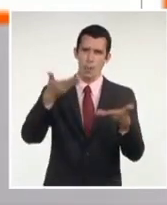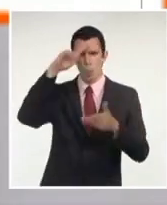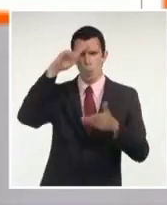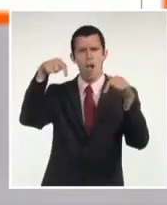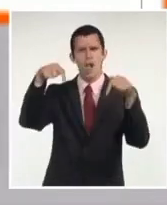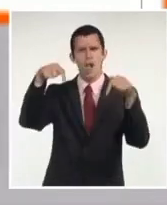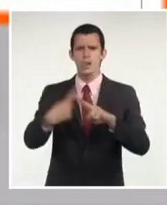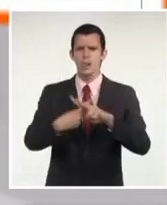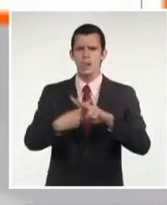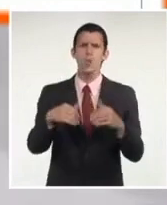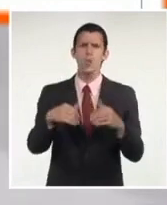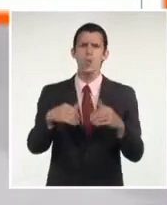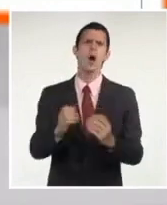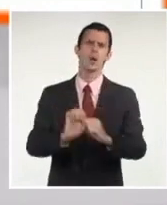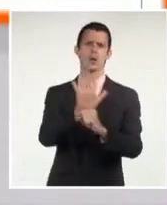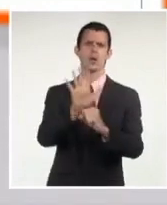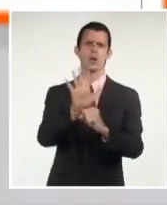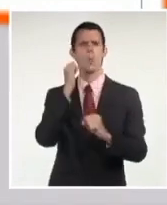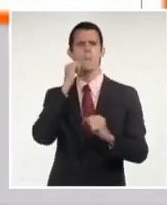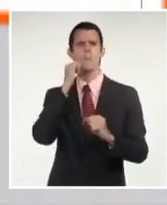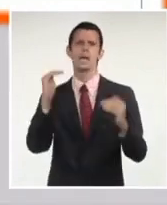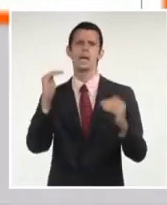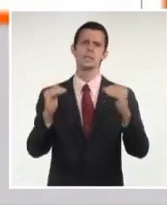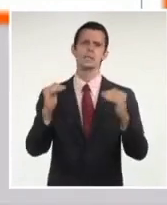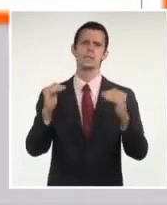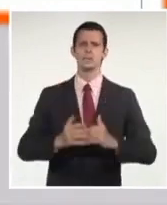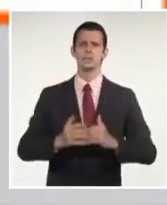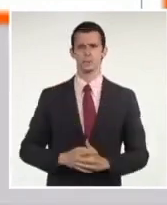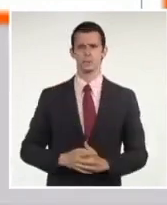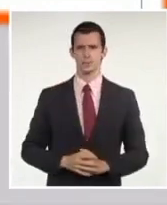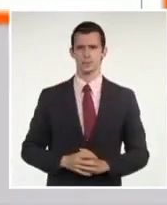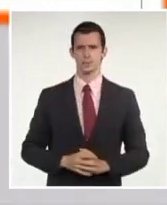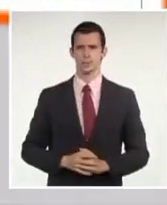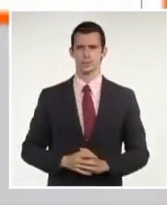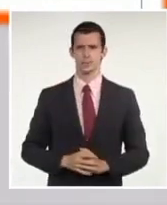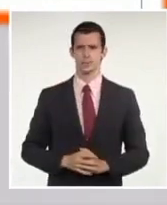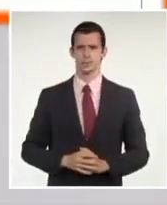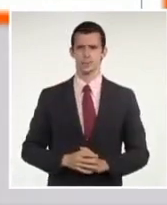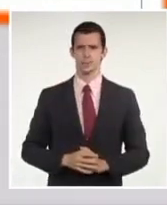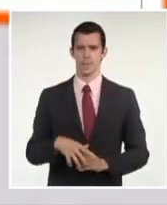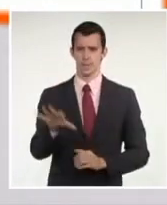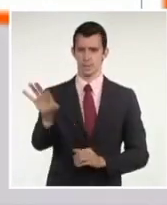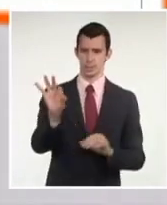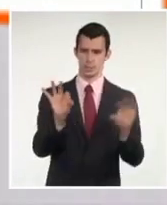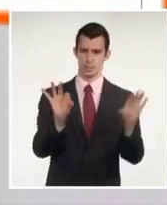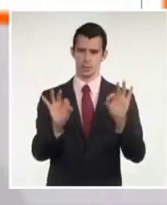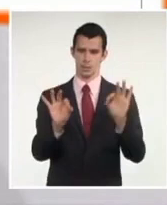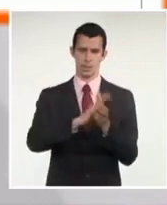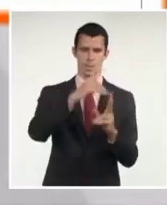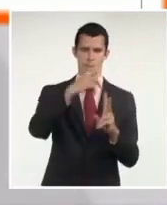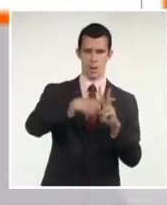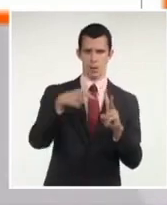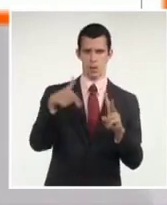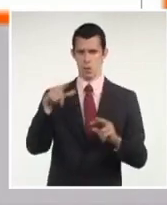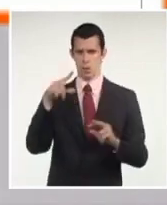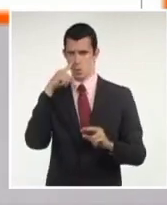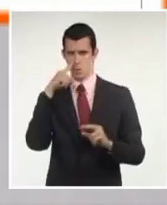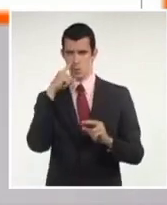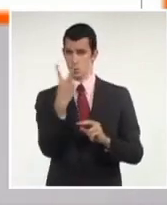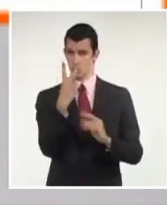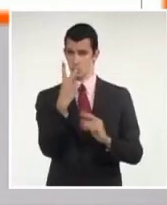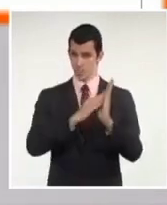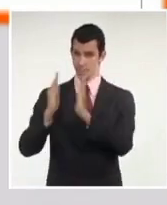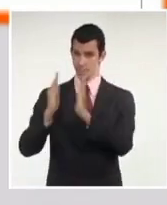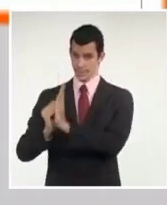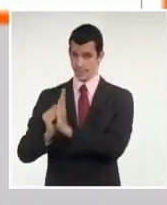en mayo y junio. Ya esto es nada más que con las muestras de mayo y junio. Y vemos que la beta, detectada en